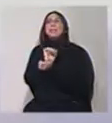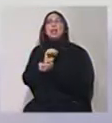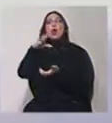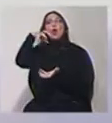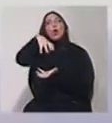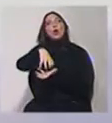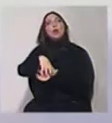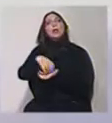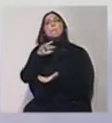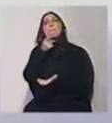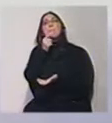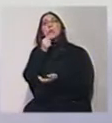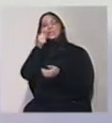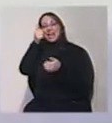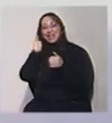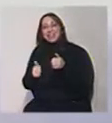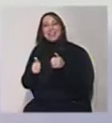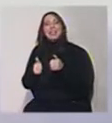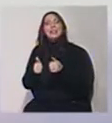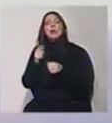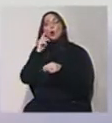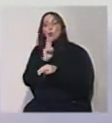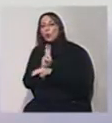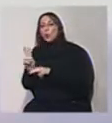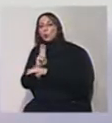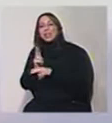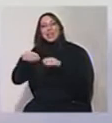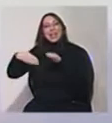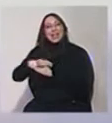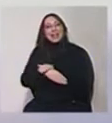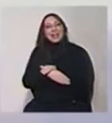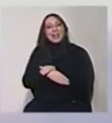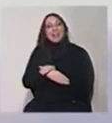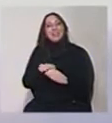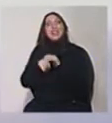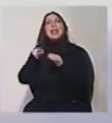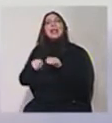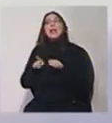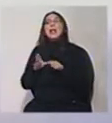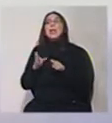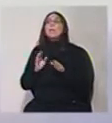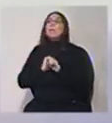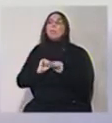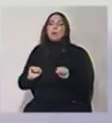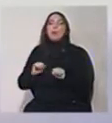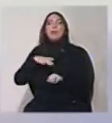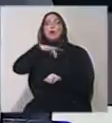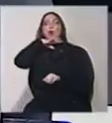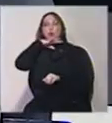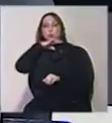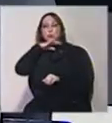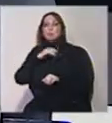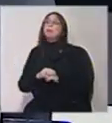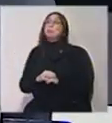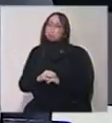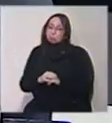en que los policías que estaban custodiando las entradas a las prisiones eran susceptibles de ser corrompidos. Bien, se